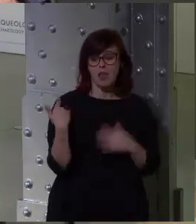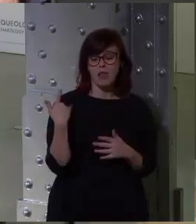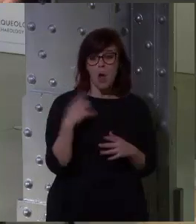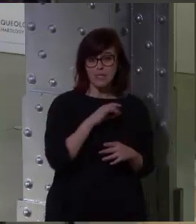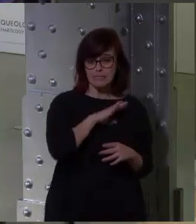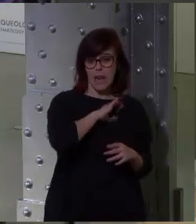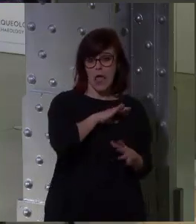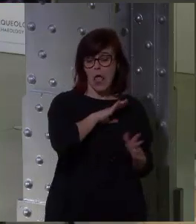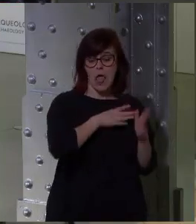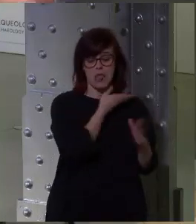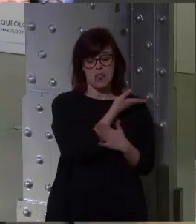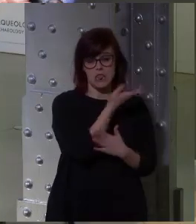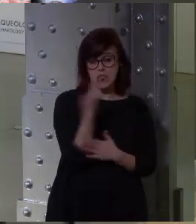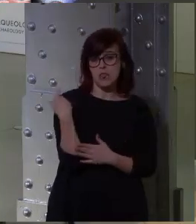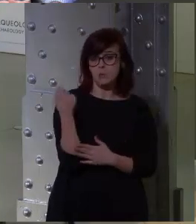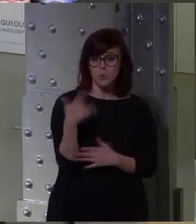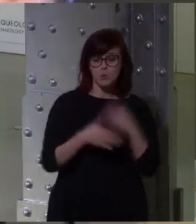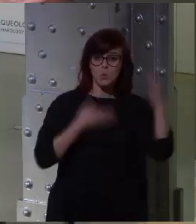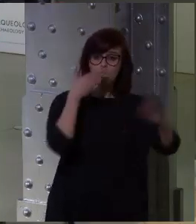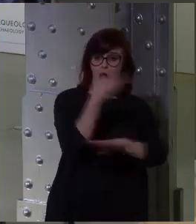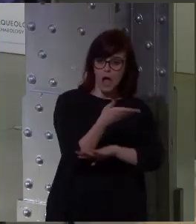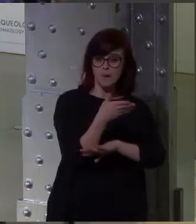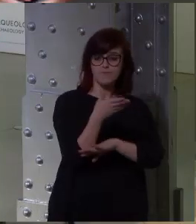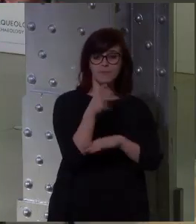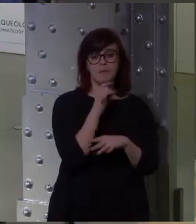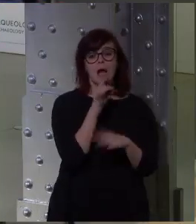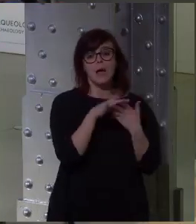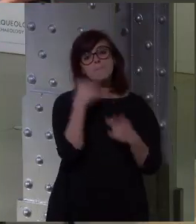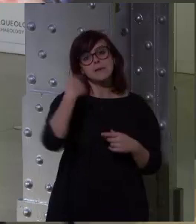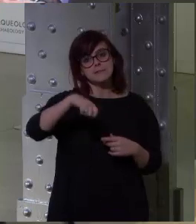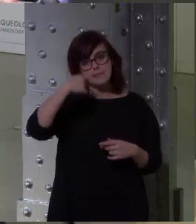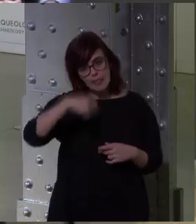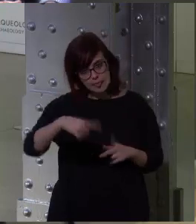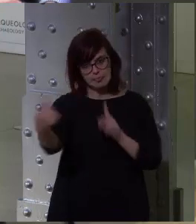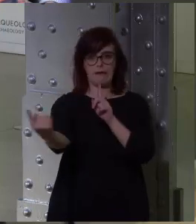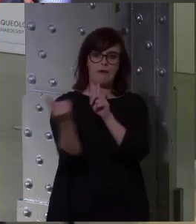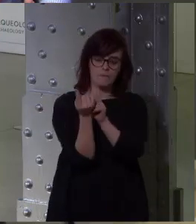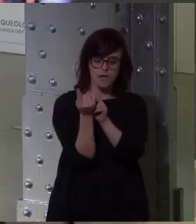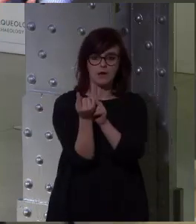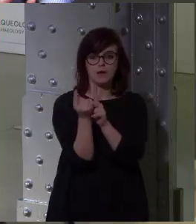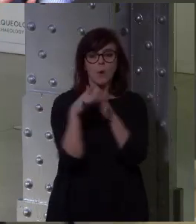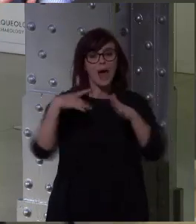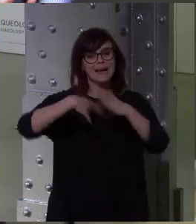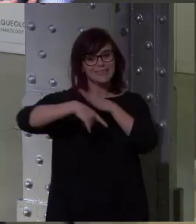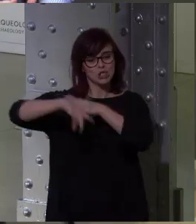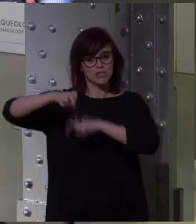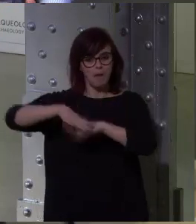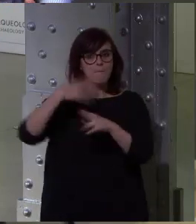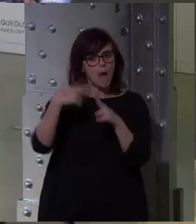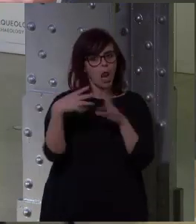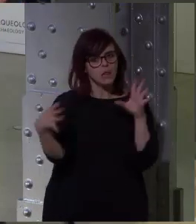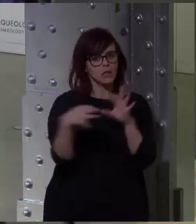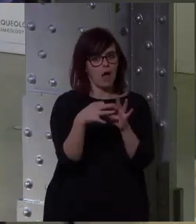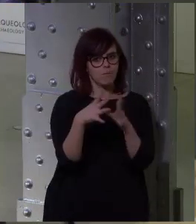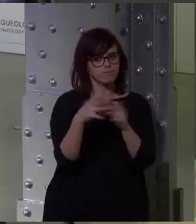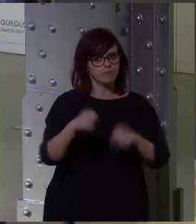desde Chile, pues se trabaja directamente. Bueno, de hecho viene el presidente, ya hay una gestión política